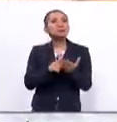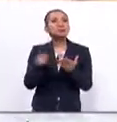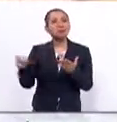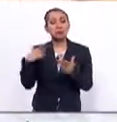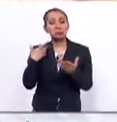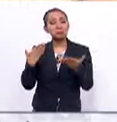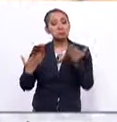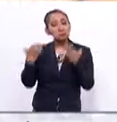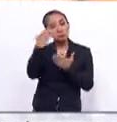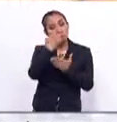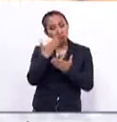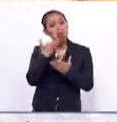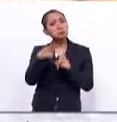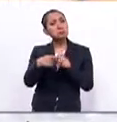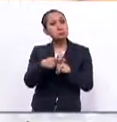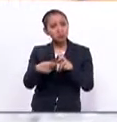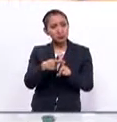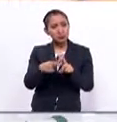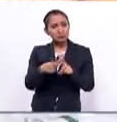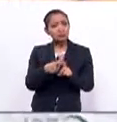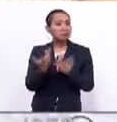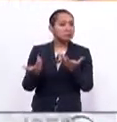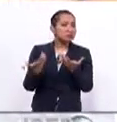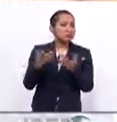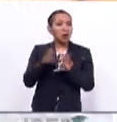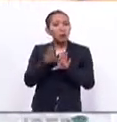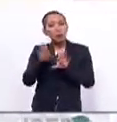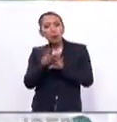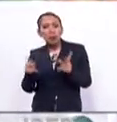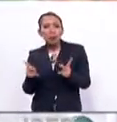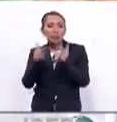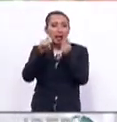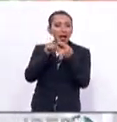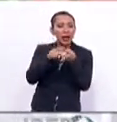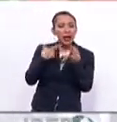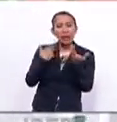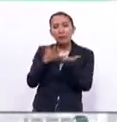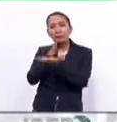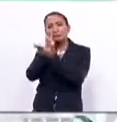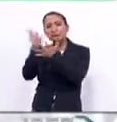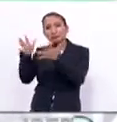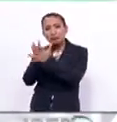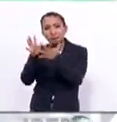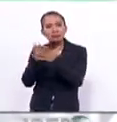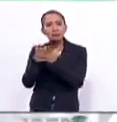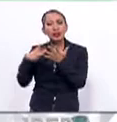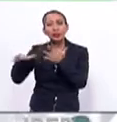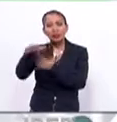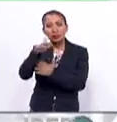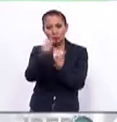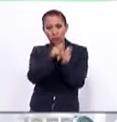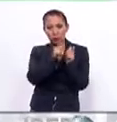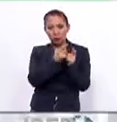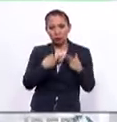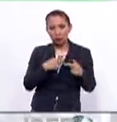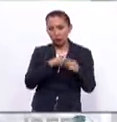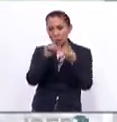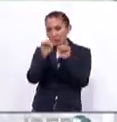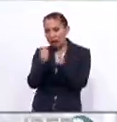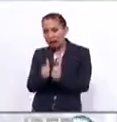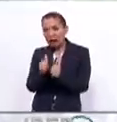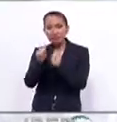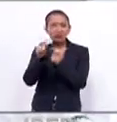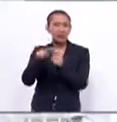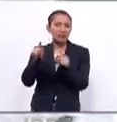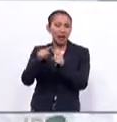el balance ha sido muy positivo, digamos, en términos de ventas, en términos de participación de la delegación de artistas, en términos